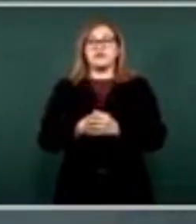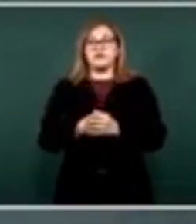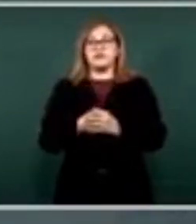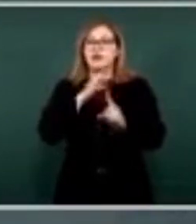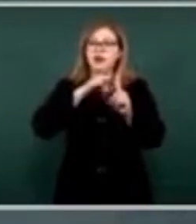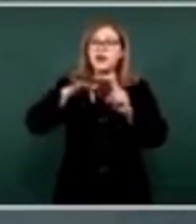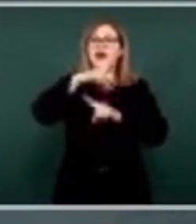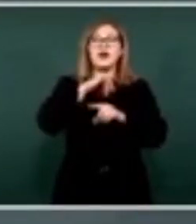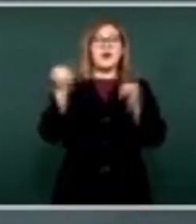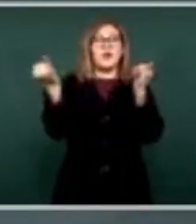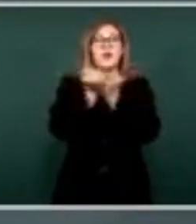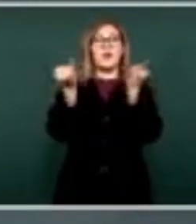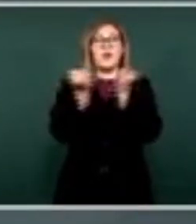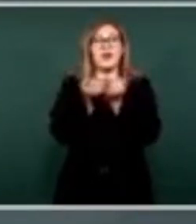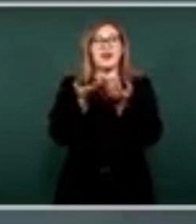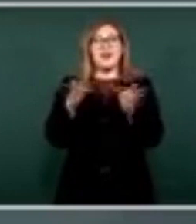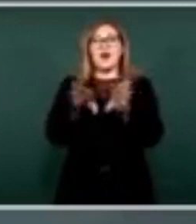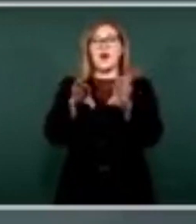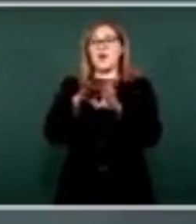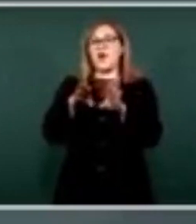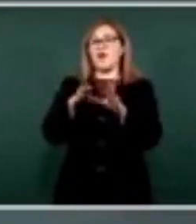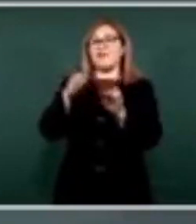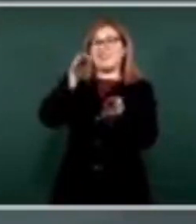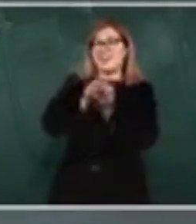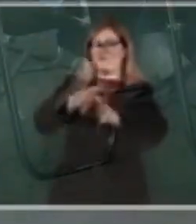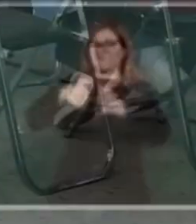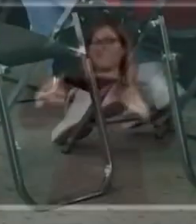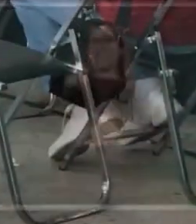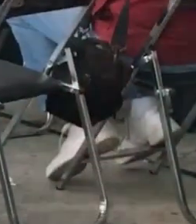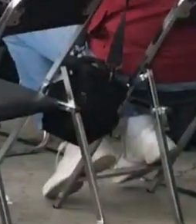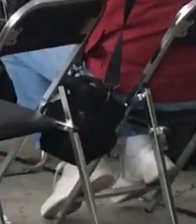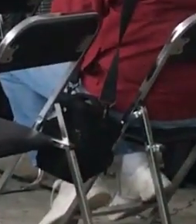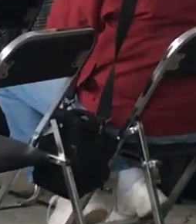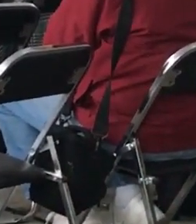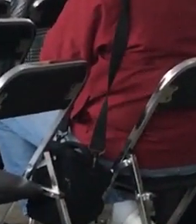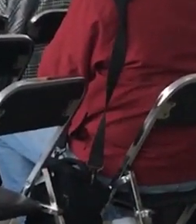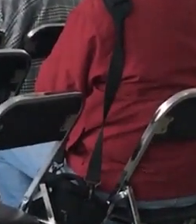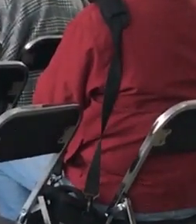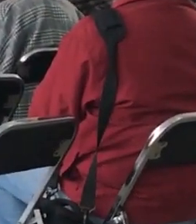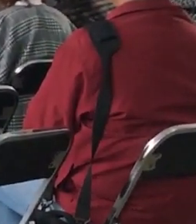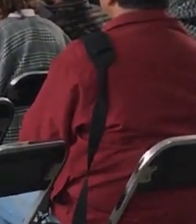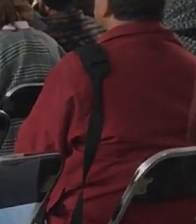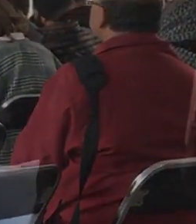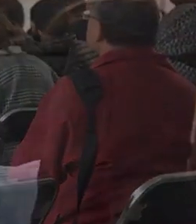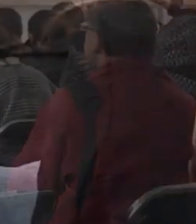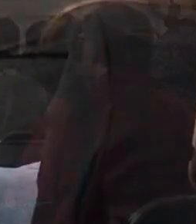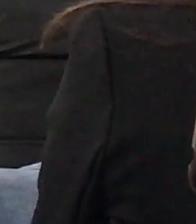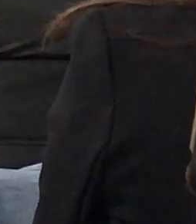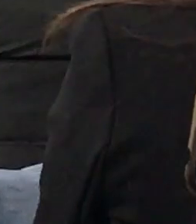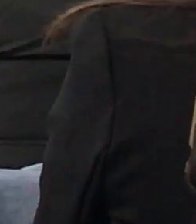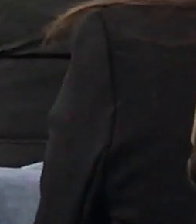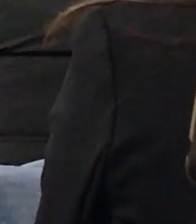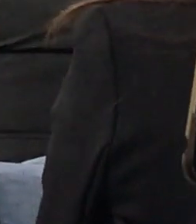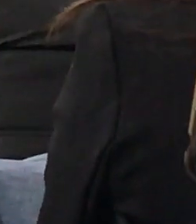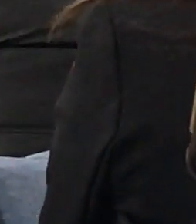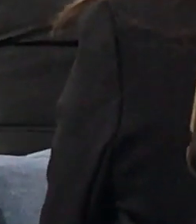el Zacahuil, claro, imagínense. Bueno, ya terminamos. Finalmente afirmó su agradecimiento por el apoyo al aeropuerto huasteco de Tamuín